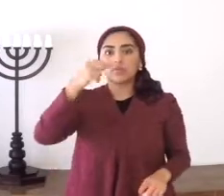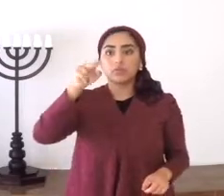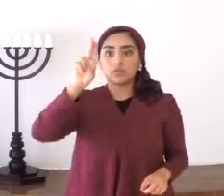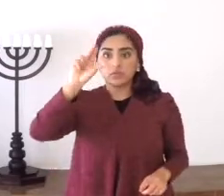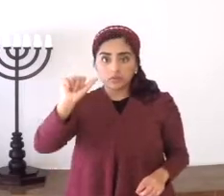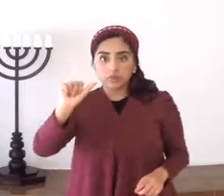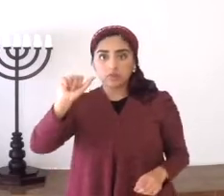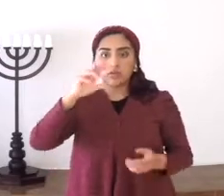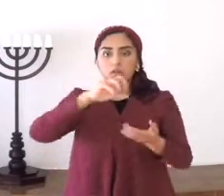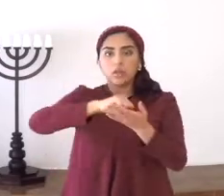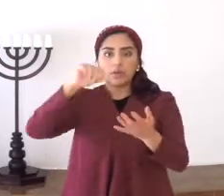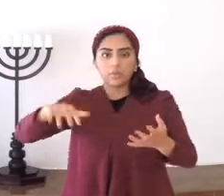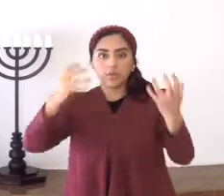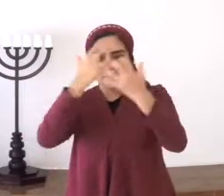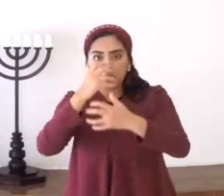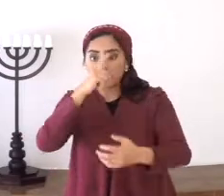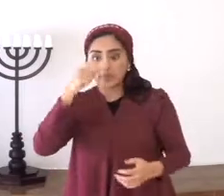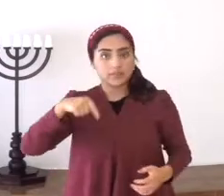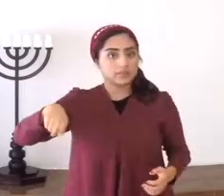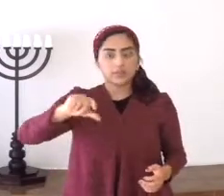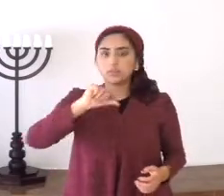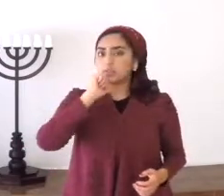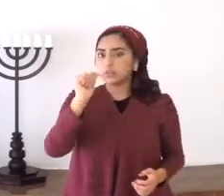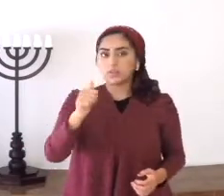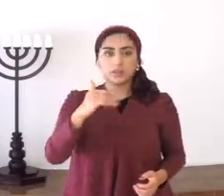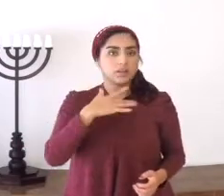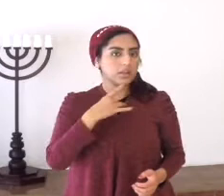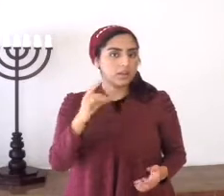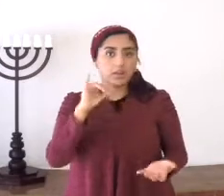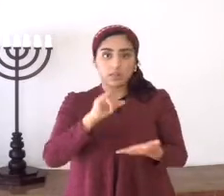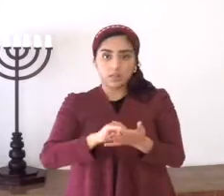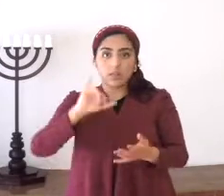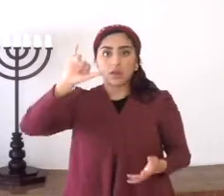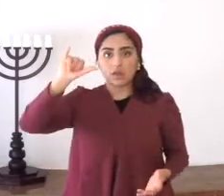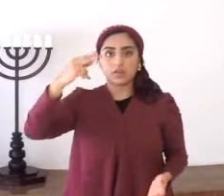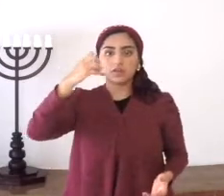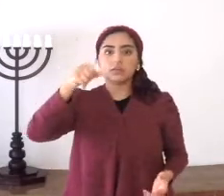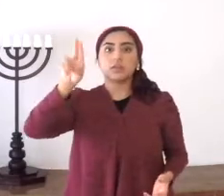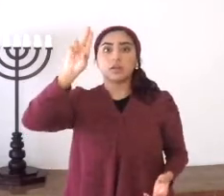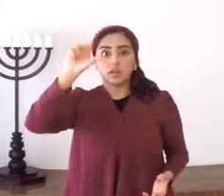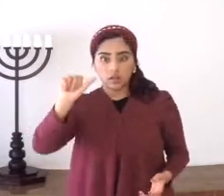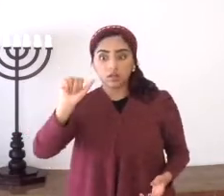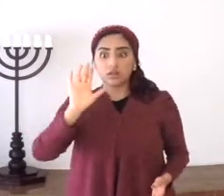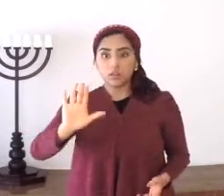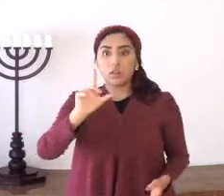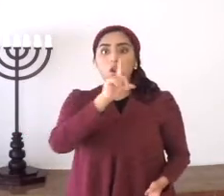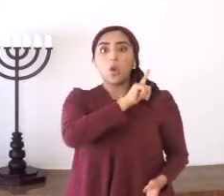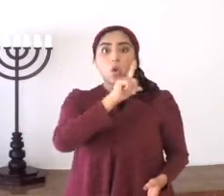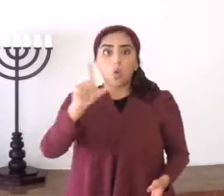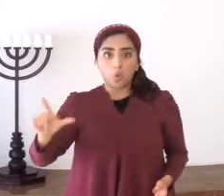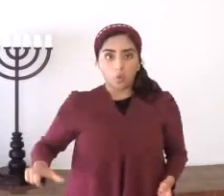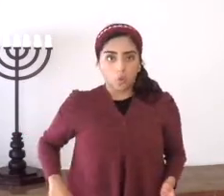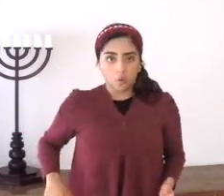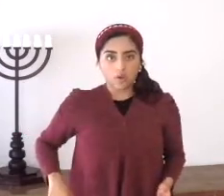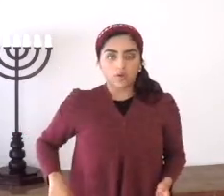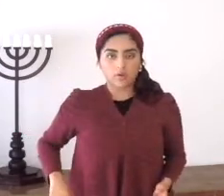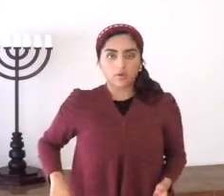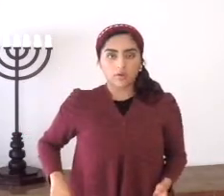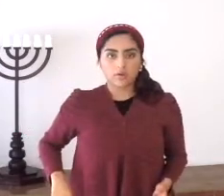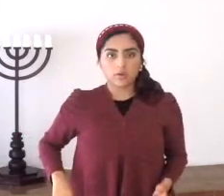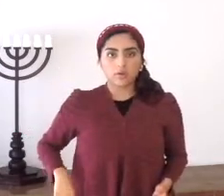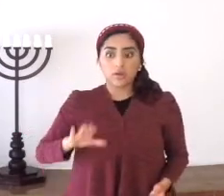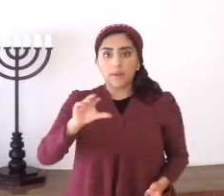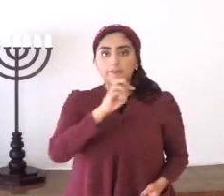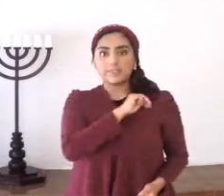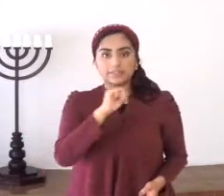Entonces la luz de Yahshua disipa las tinieblas, y como ellos no quisieron que Yahshua